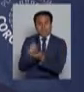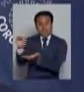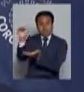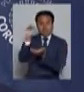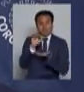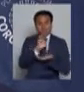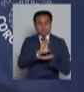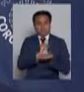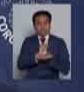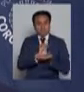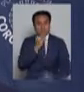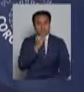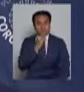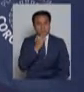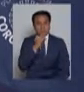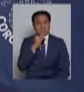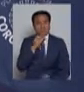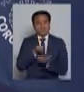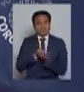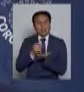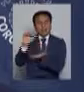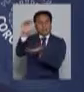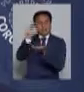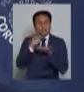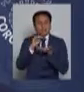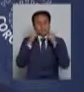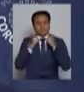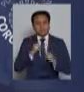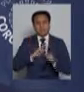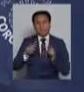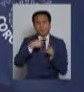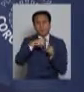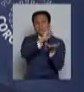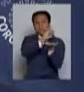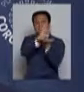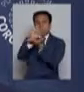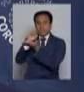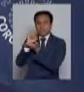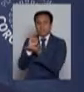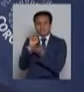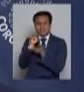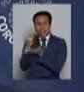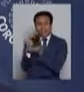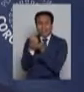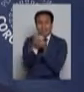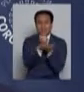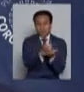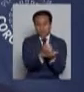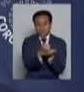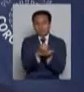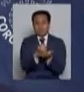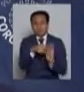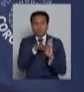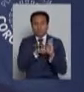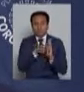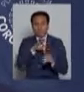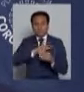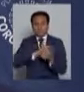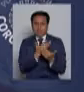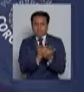hace el Estado como adquisiciones que puedan hacer otras entidades para ayudar a la política de salud que